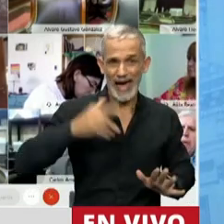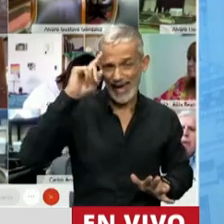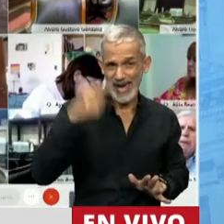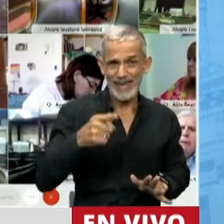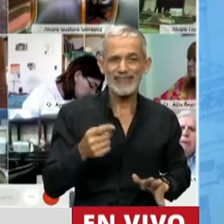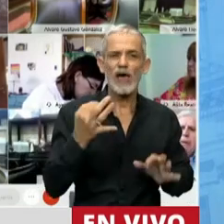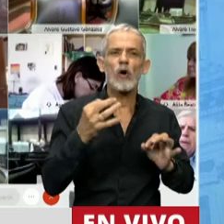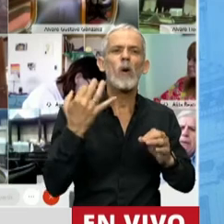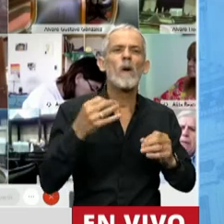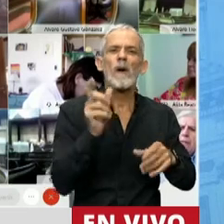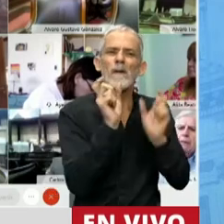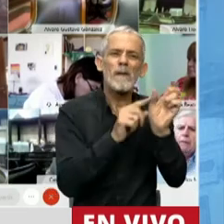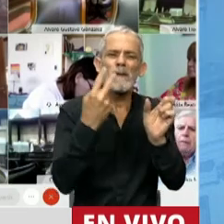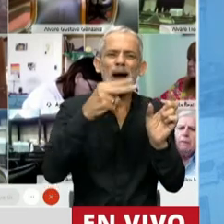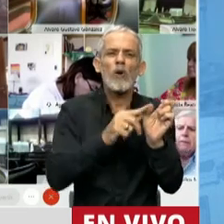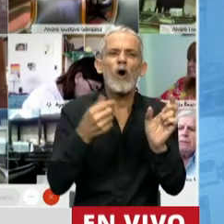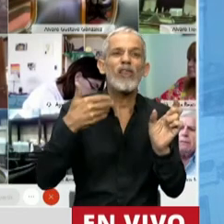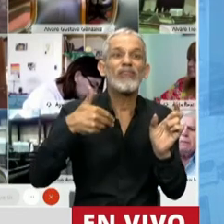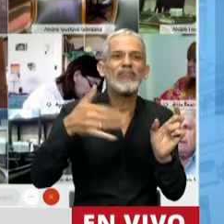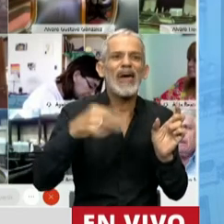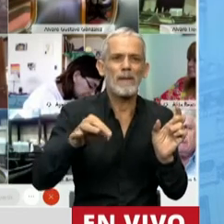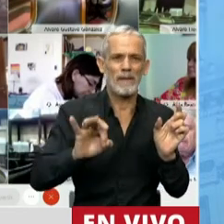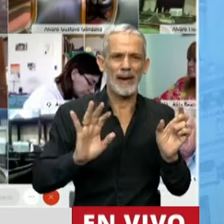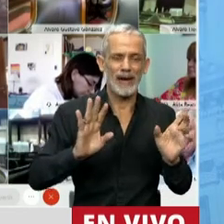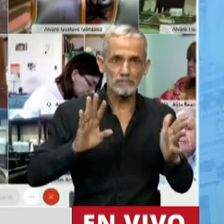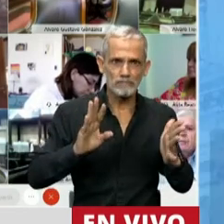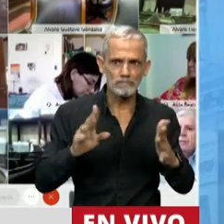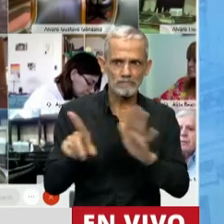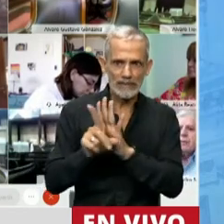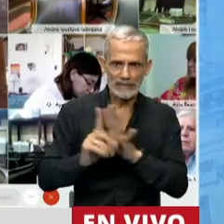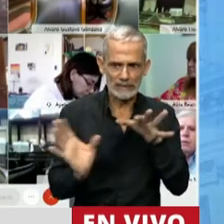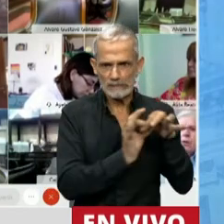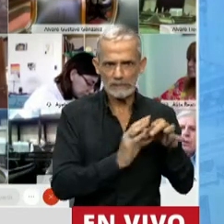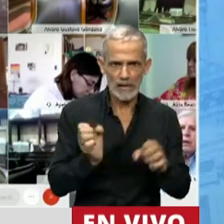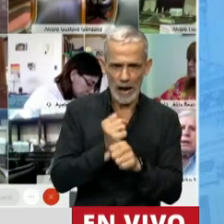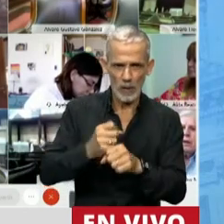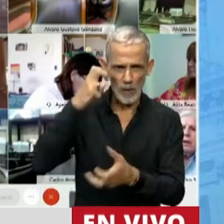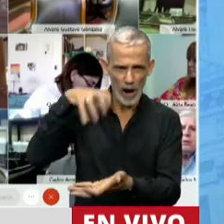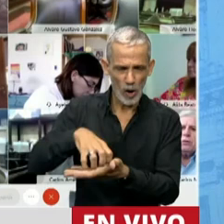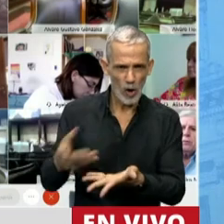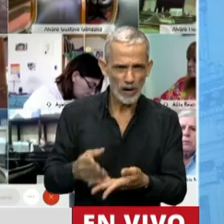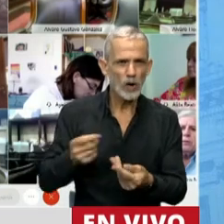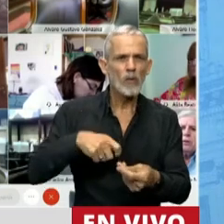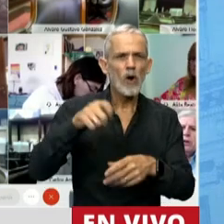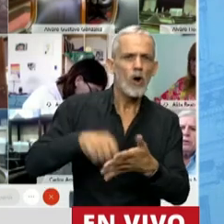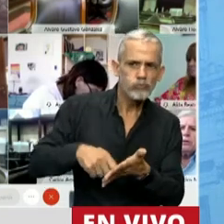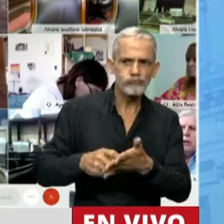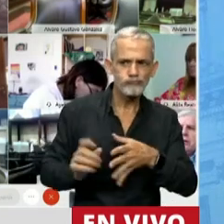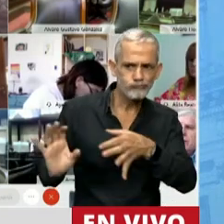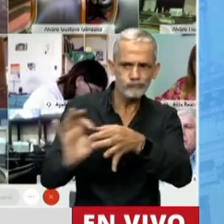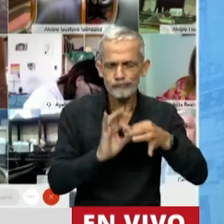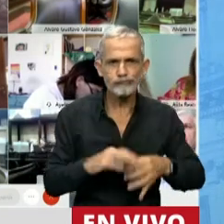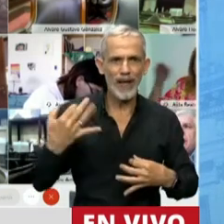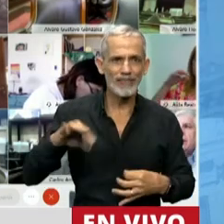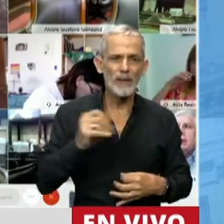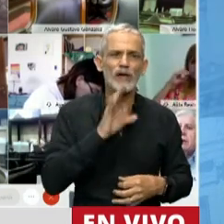deberán en términos de la legislación que hay que aprobar después de esto y de cómo los convenios colectivos se tienen que armonizar. Habla